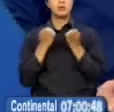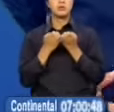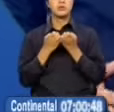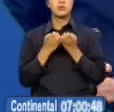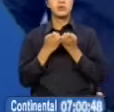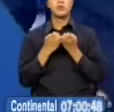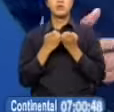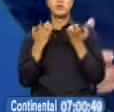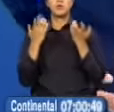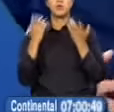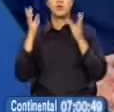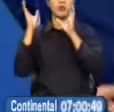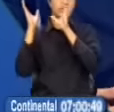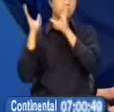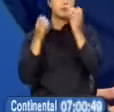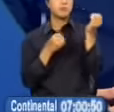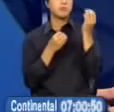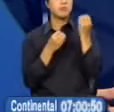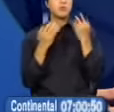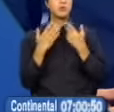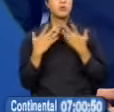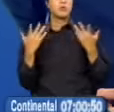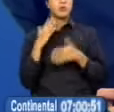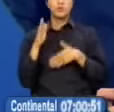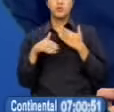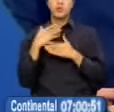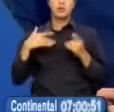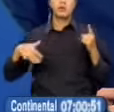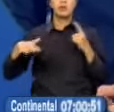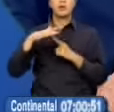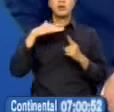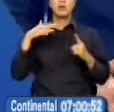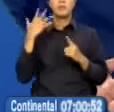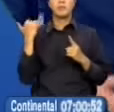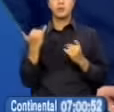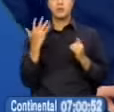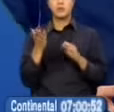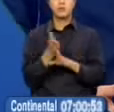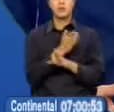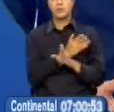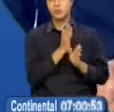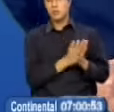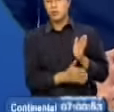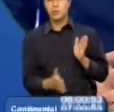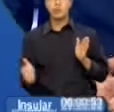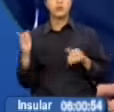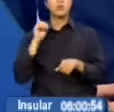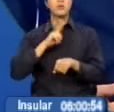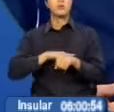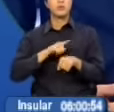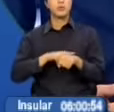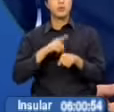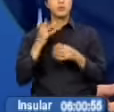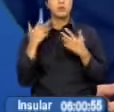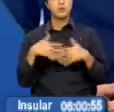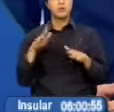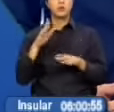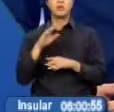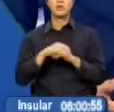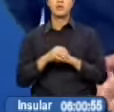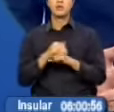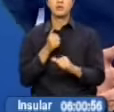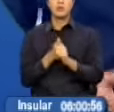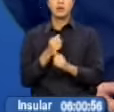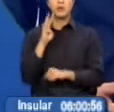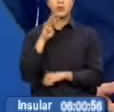para que nos pueda comunicar y transmitirle todo el ambiente que se vive en esta previa parte del tiempo que ya nos separa de la hora 16